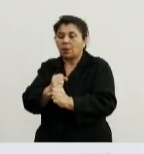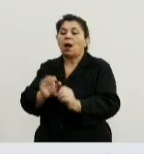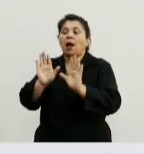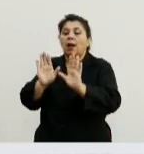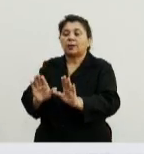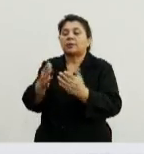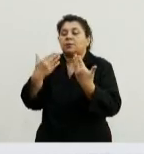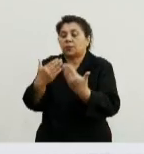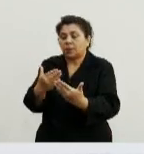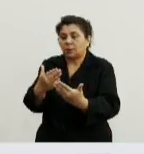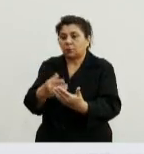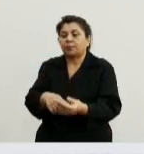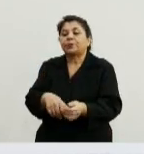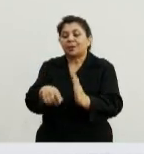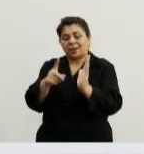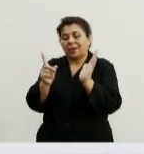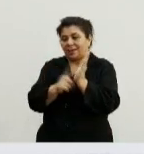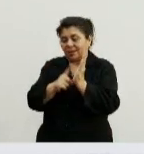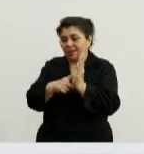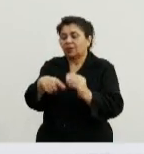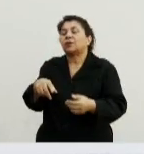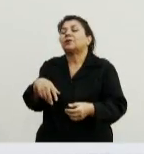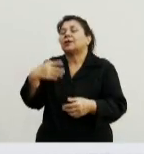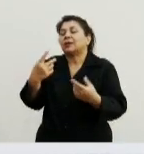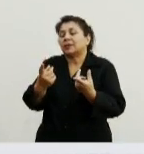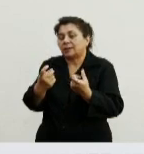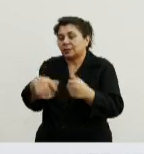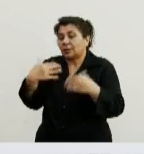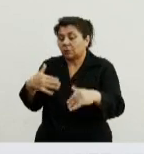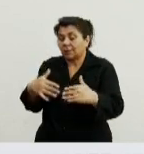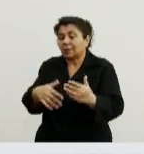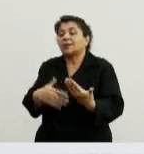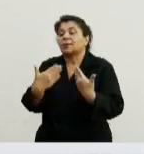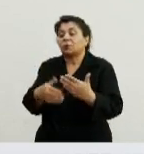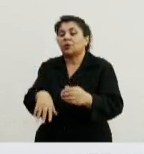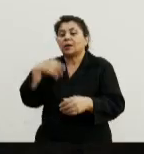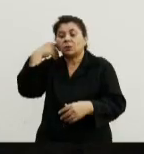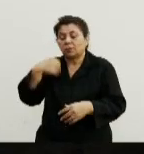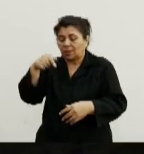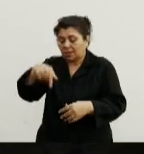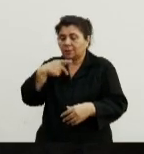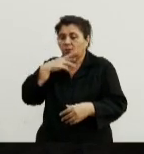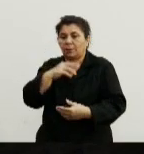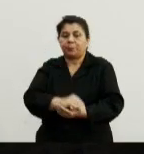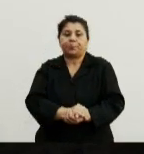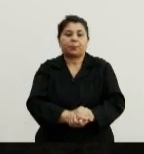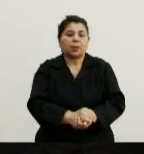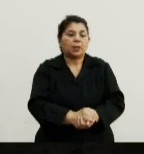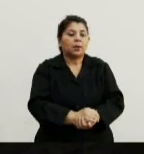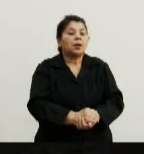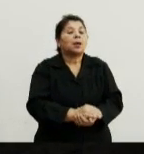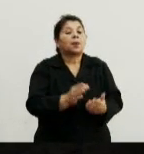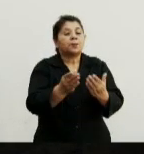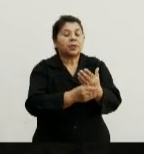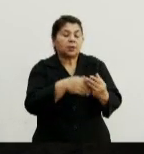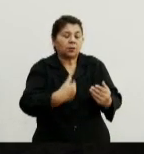se ha establecido en el decreto de necesidad y urgencia sea de efectivo cumplimiento en la provincia de san juan nos preguntan ministra de gobierno